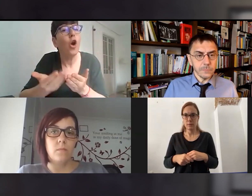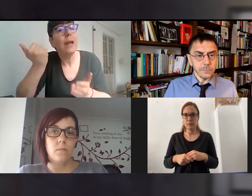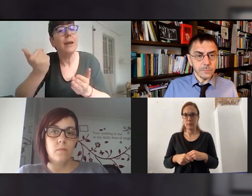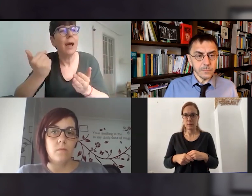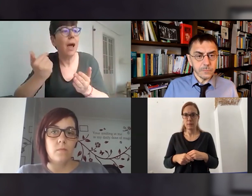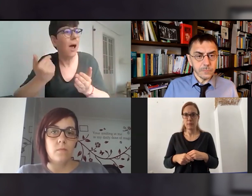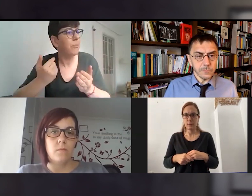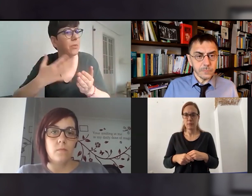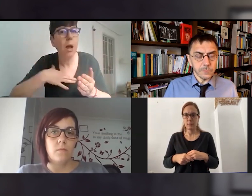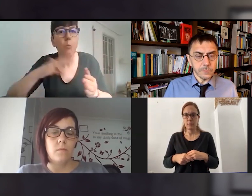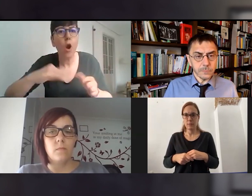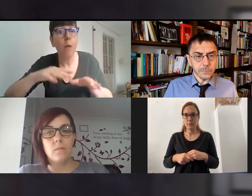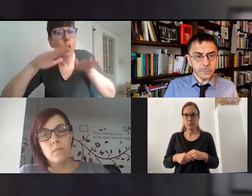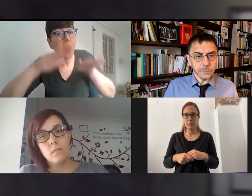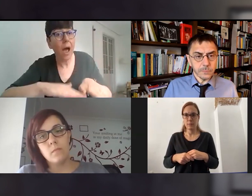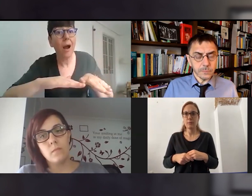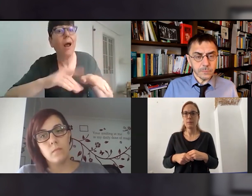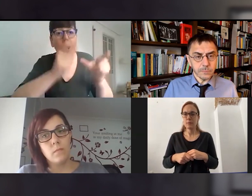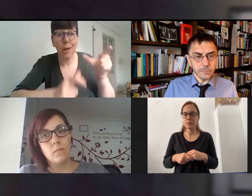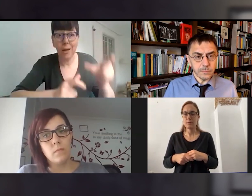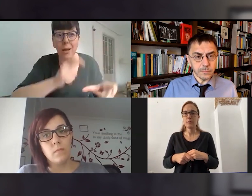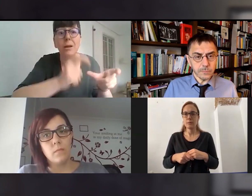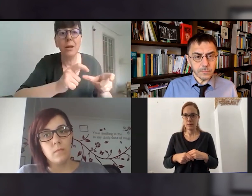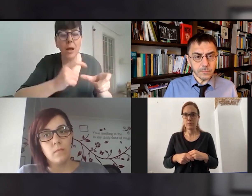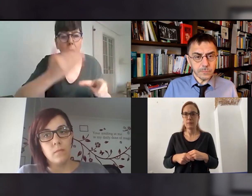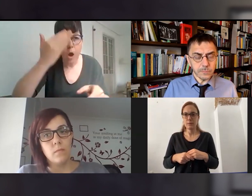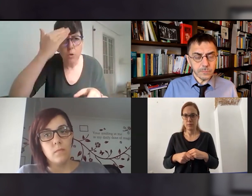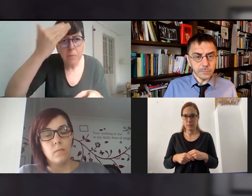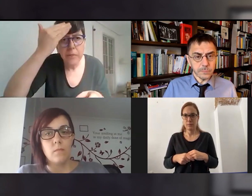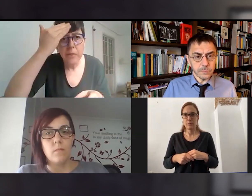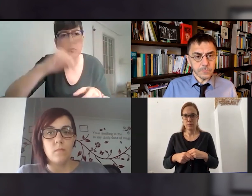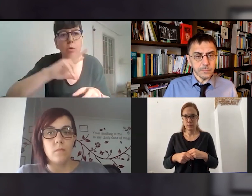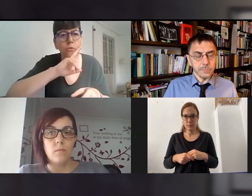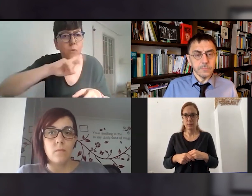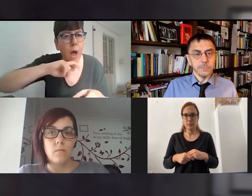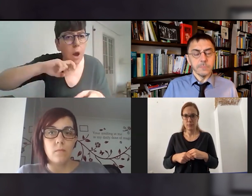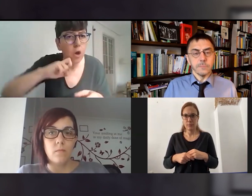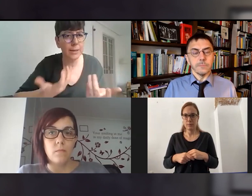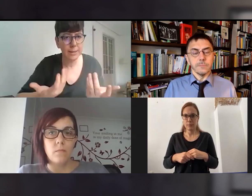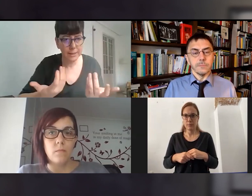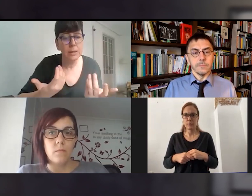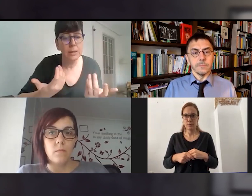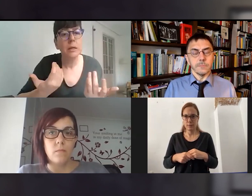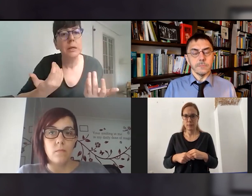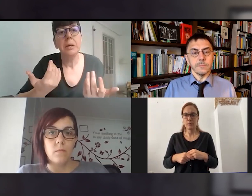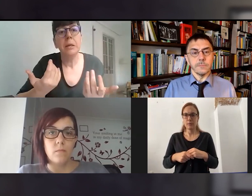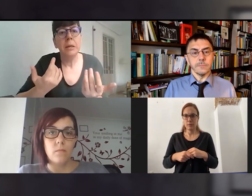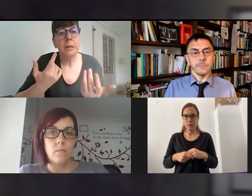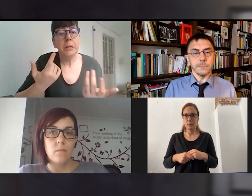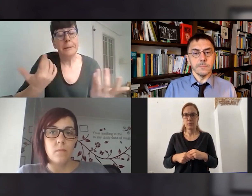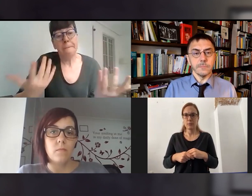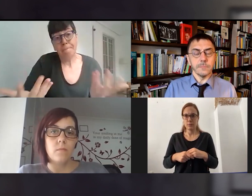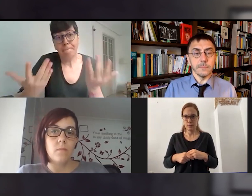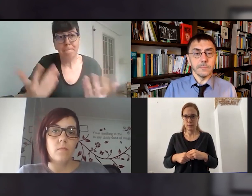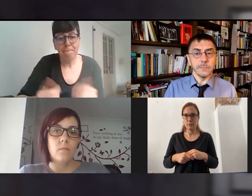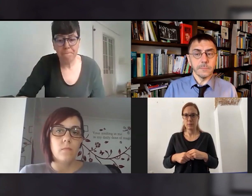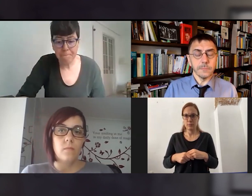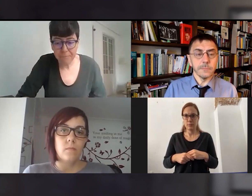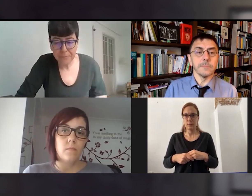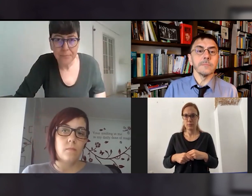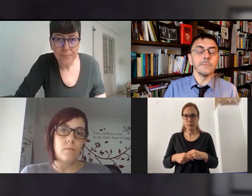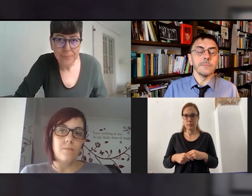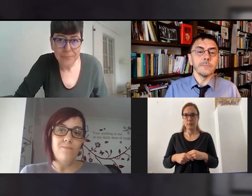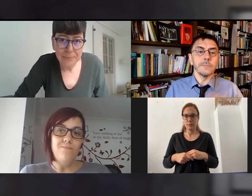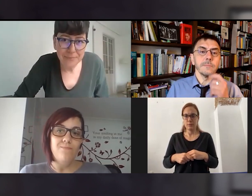leales al gobierno, claro que sí, pero esto no quita que tengamos que ser leales también a la gente y cuidar nuestros principios,